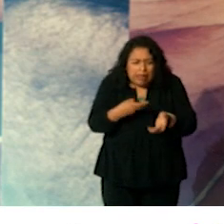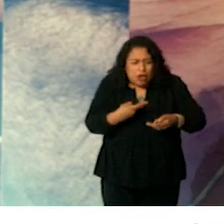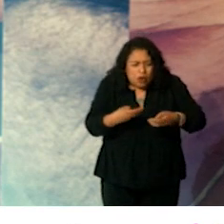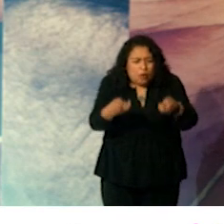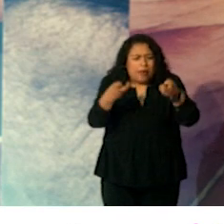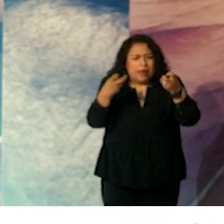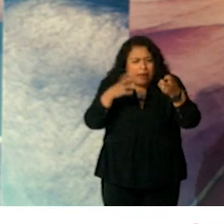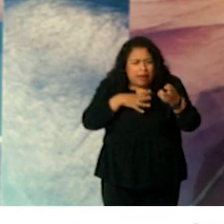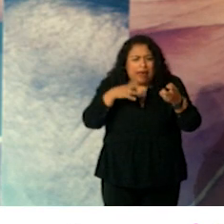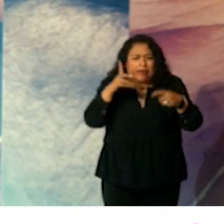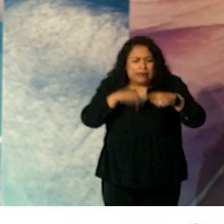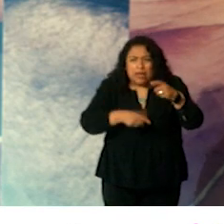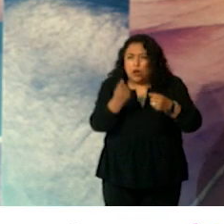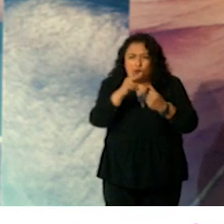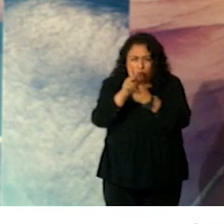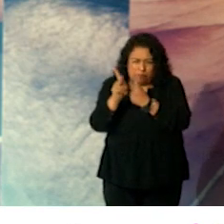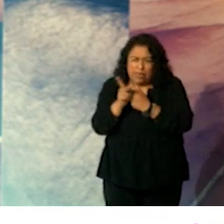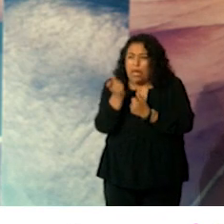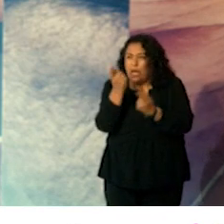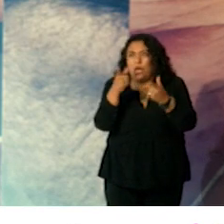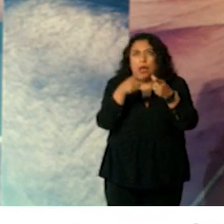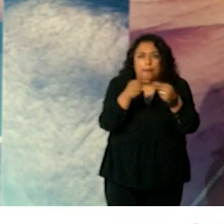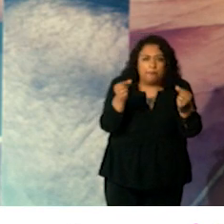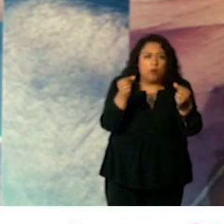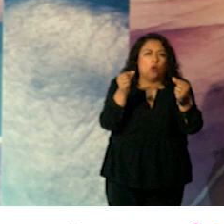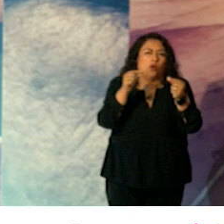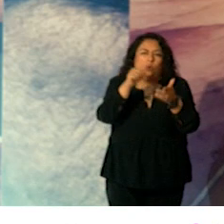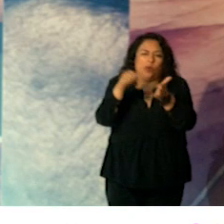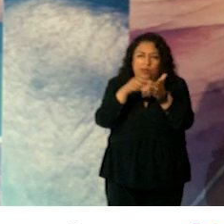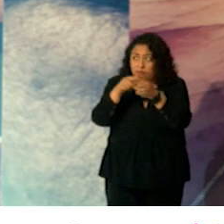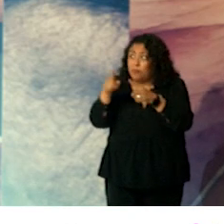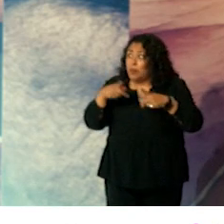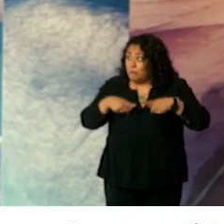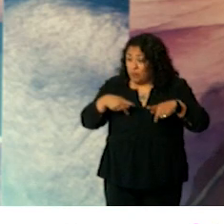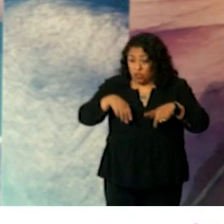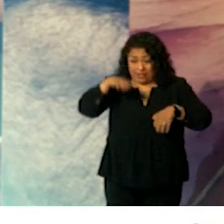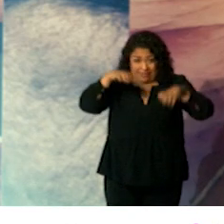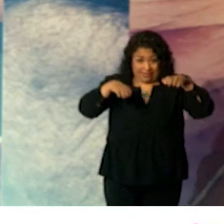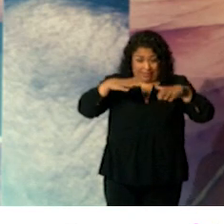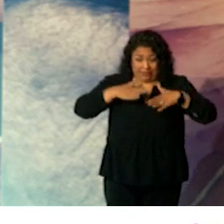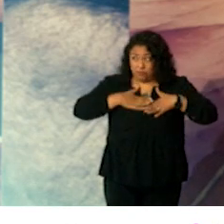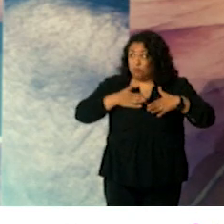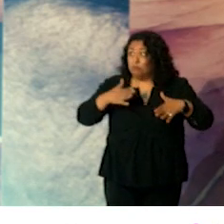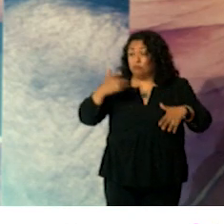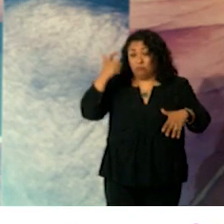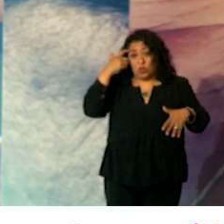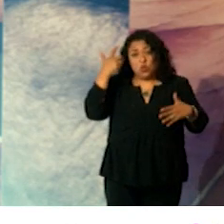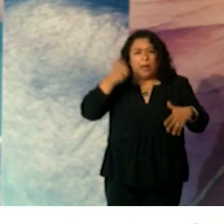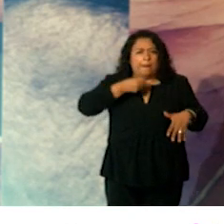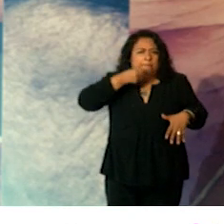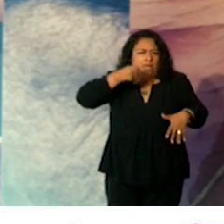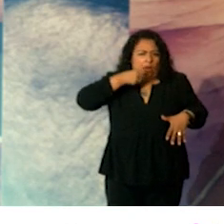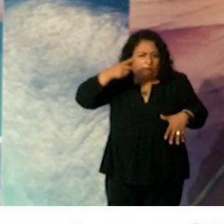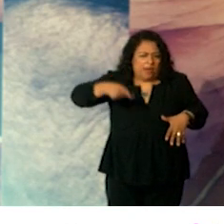todo lo que traemos. En algunos países como Japón y estos lugares, a la gente de estas generaciones se nos considera veteranos y se